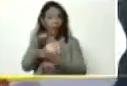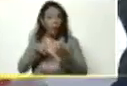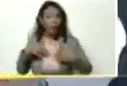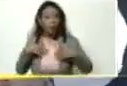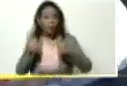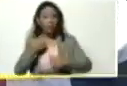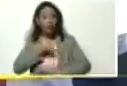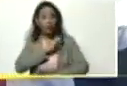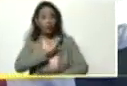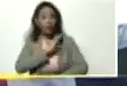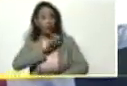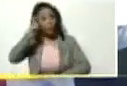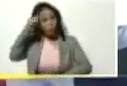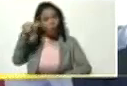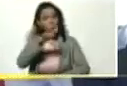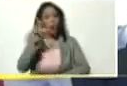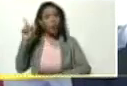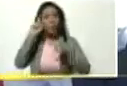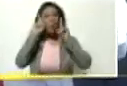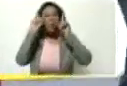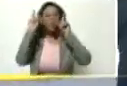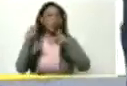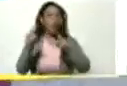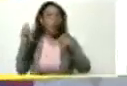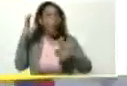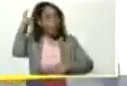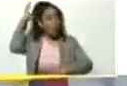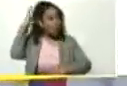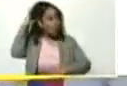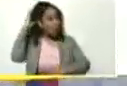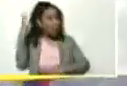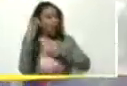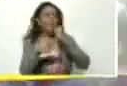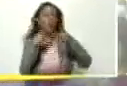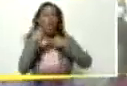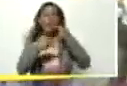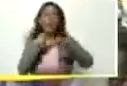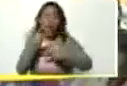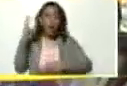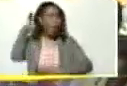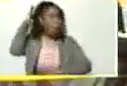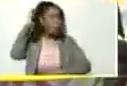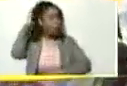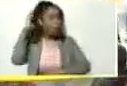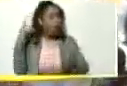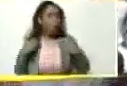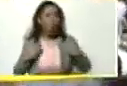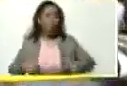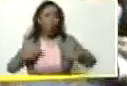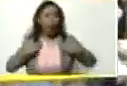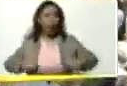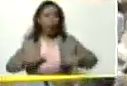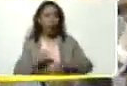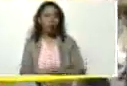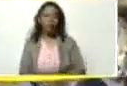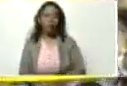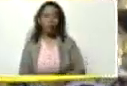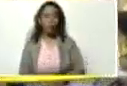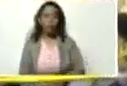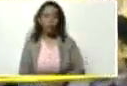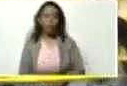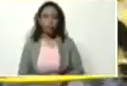nuestros pueblos. Son profesionales con conciencia política, con conciencia Paola Desiree Milagros Vivenes